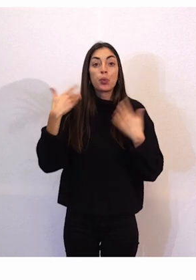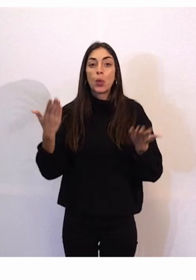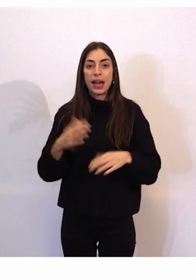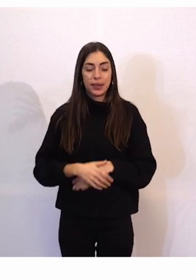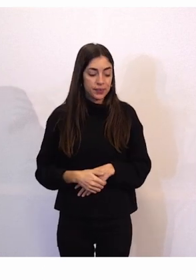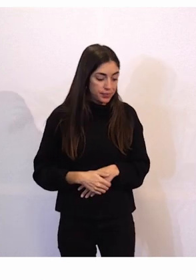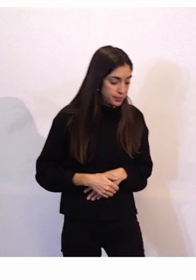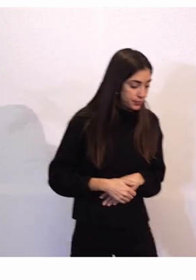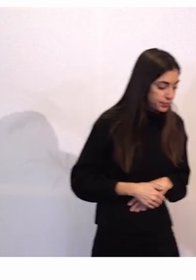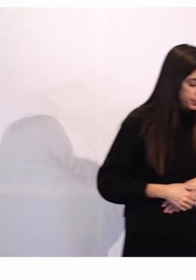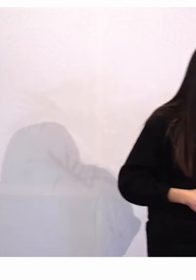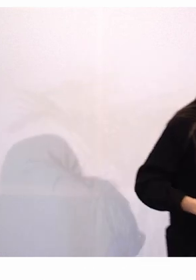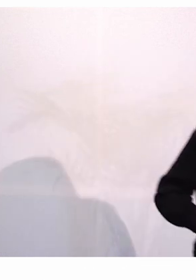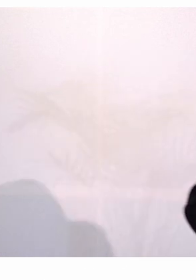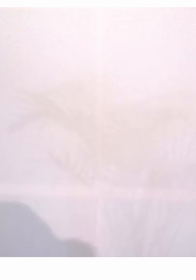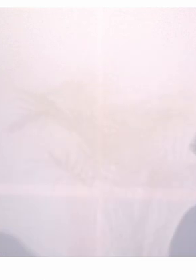Yo creo que...